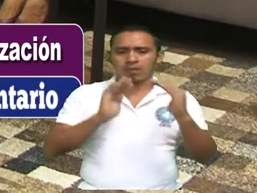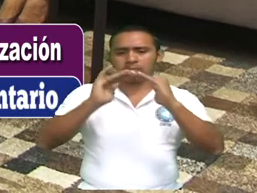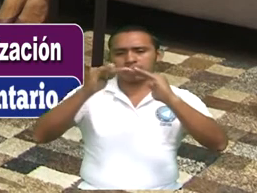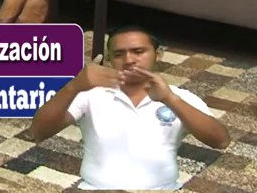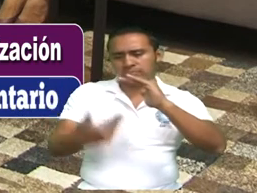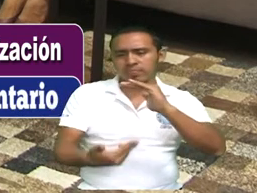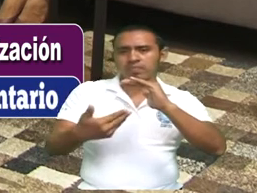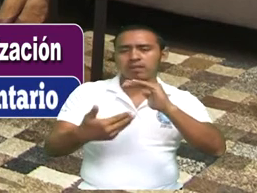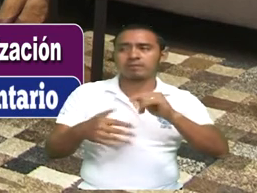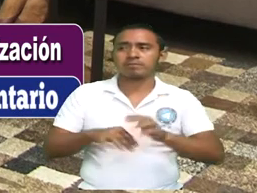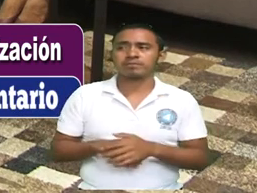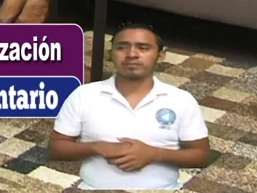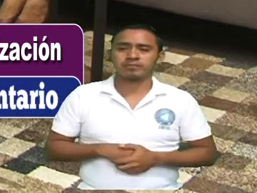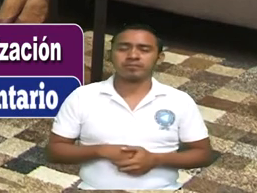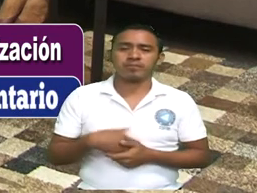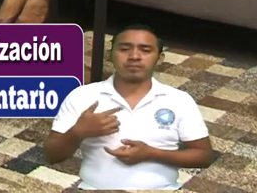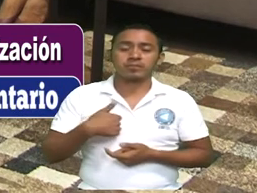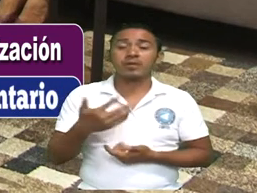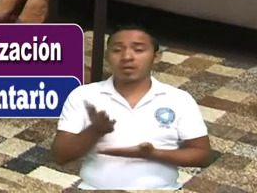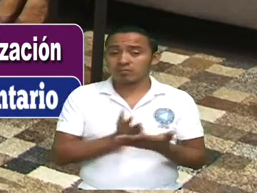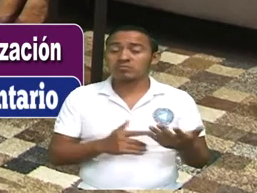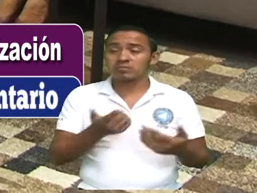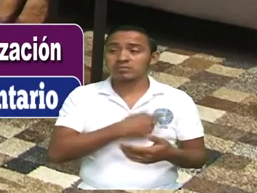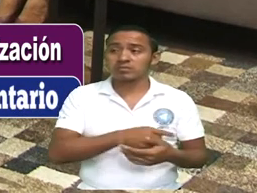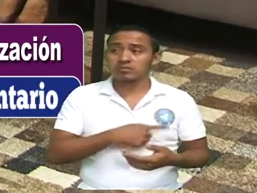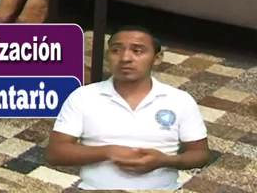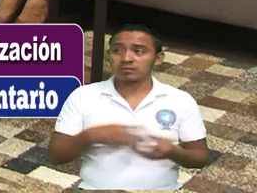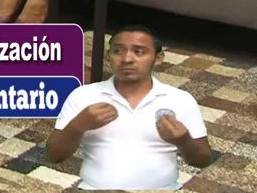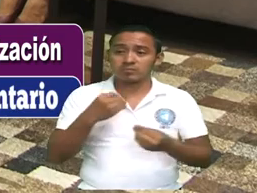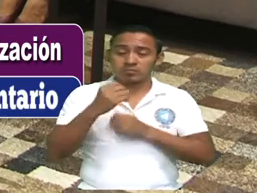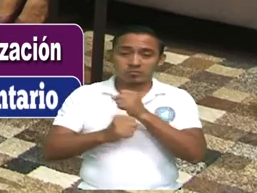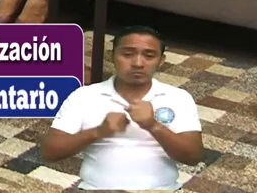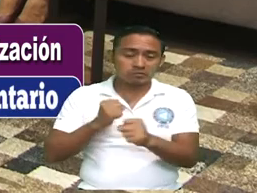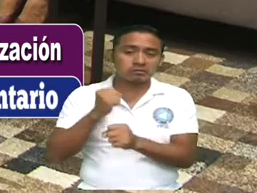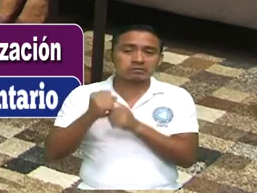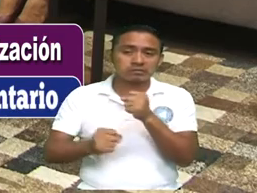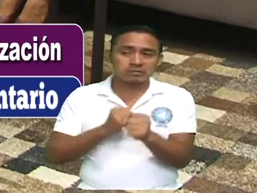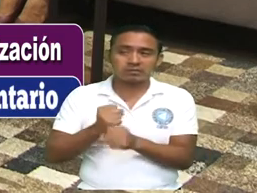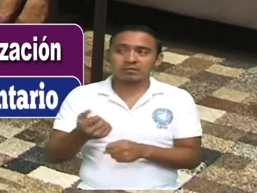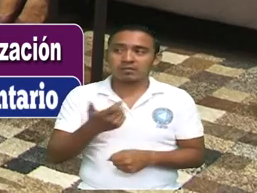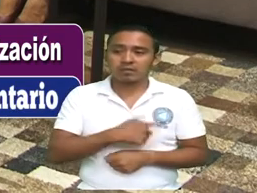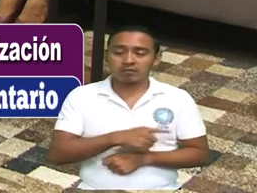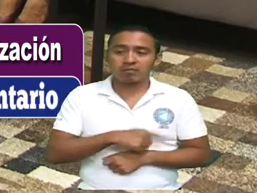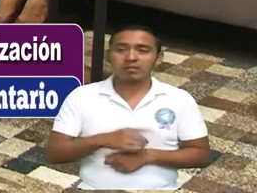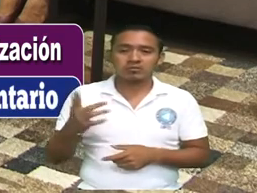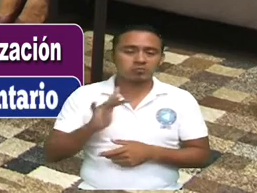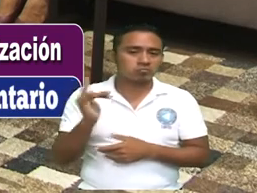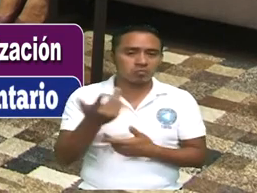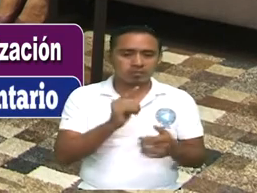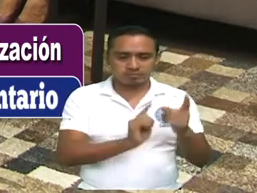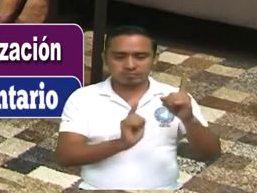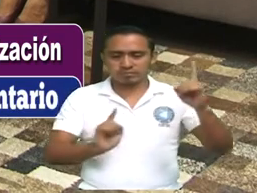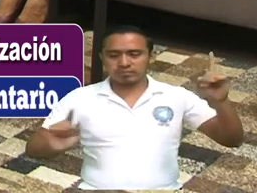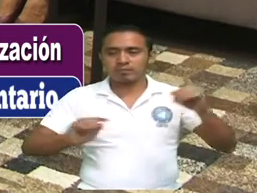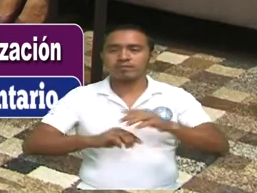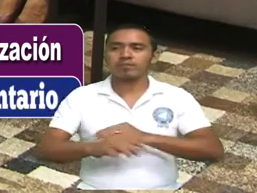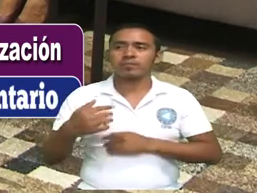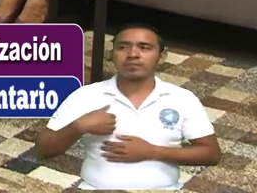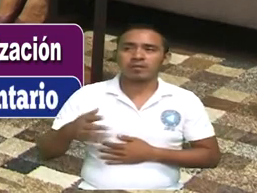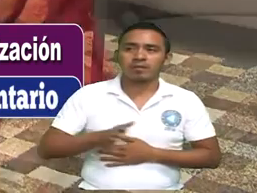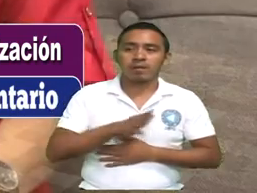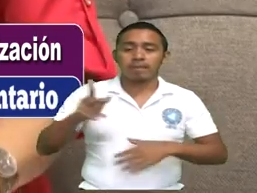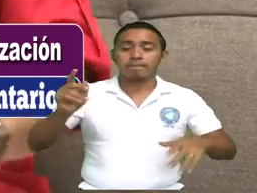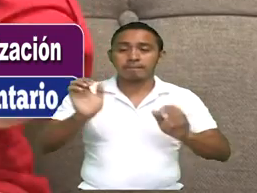Nosotros nos tocó en algunas escuelas, a mí, pues yo tengo muchos años de ser maestra y he dado todos los niveles, y en alguna ocasión que